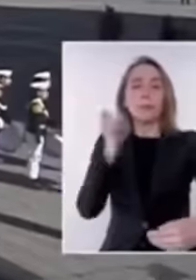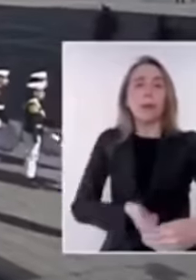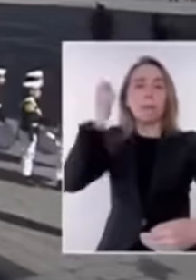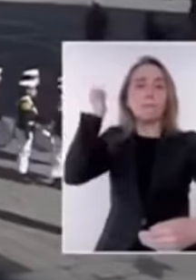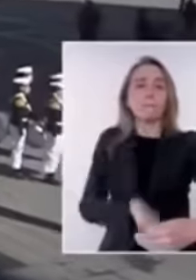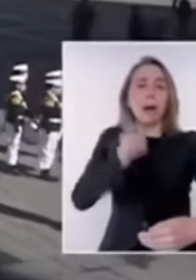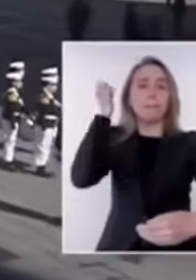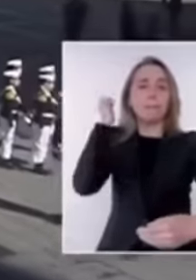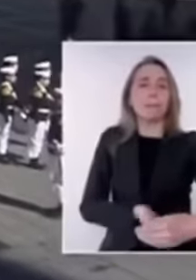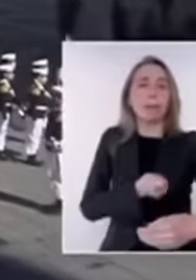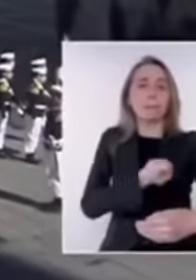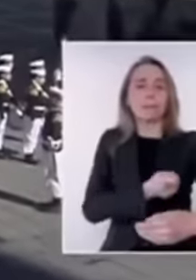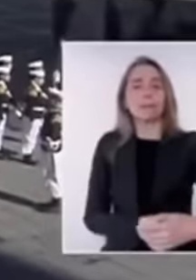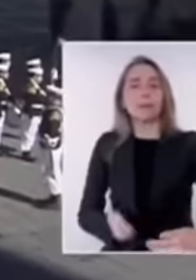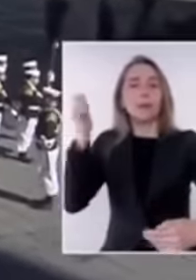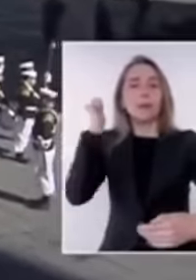Son una cantidad.